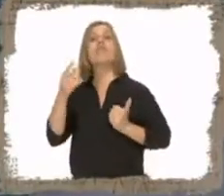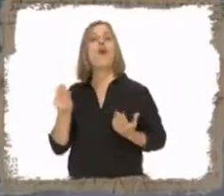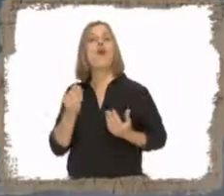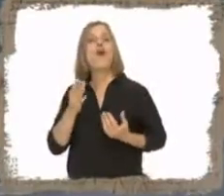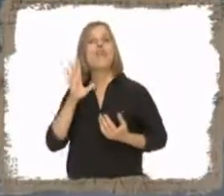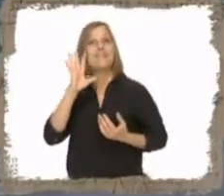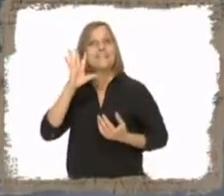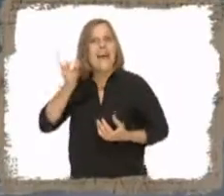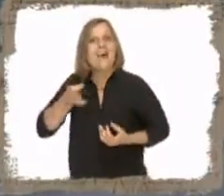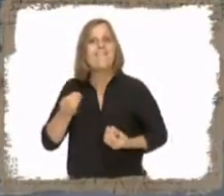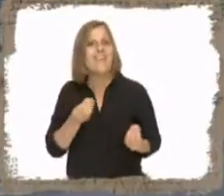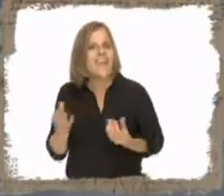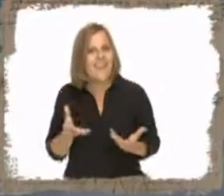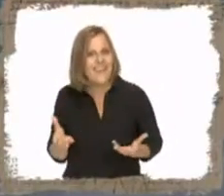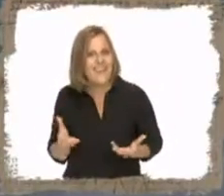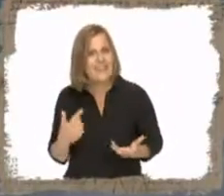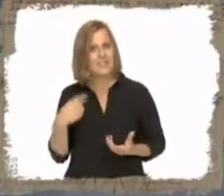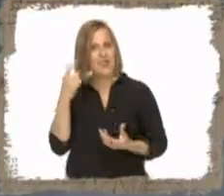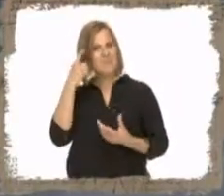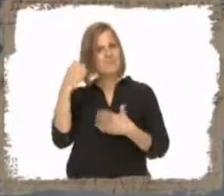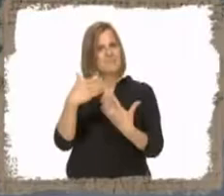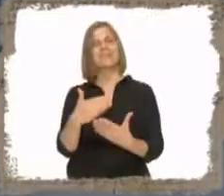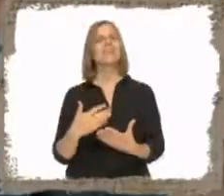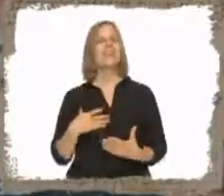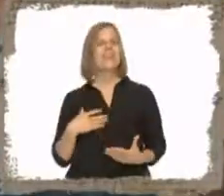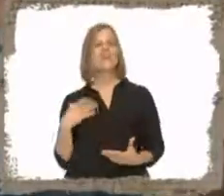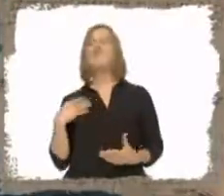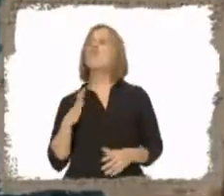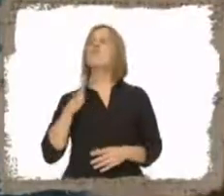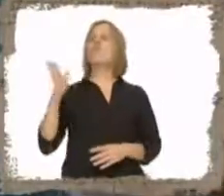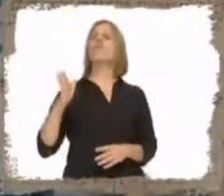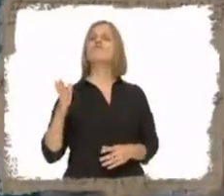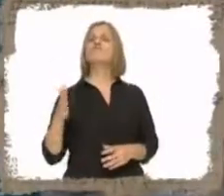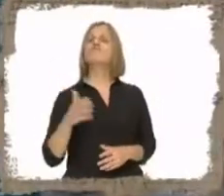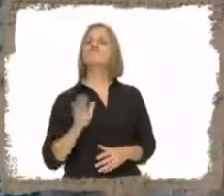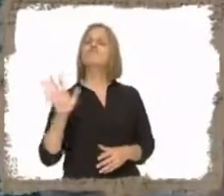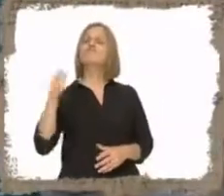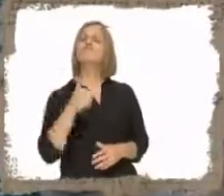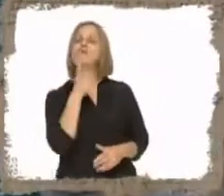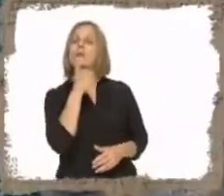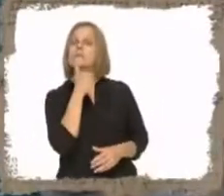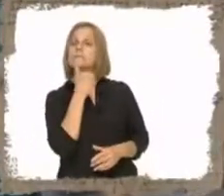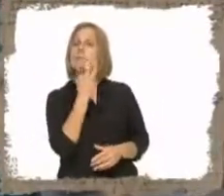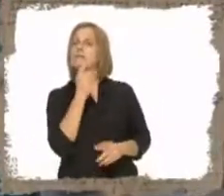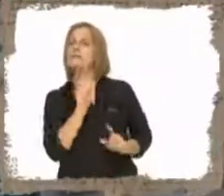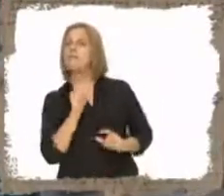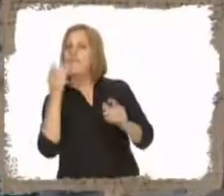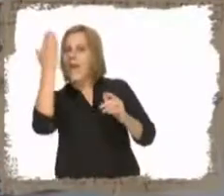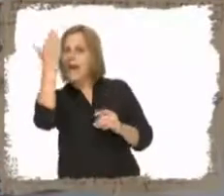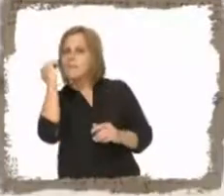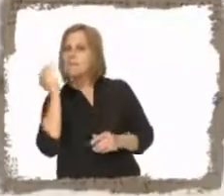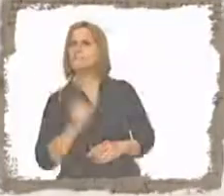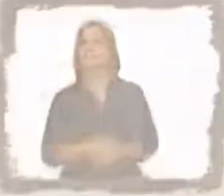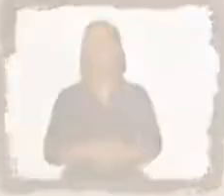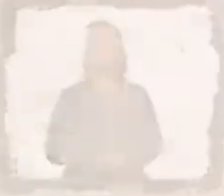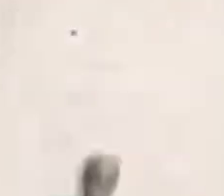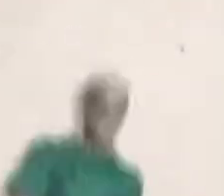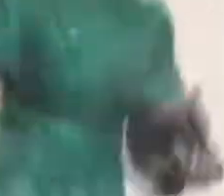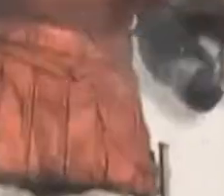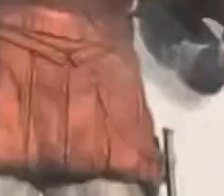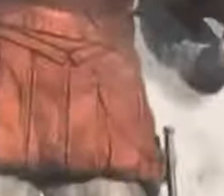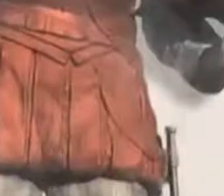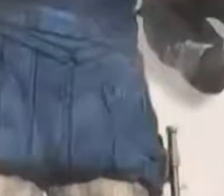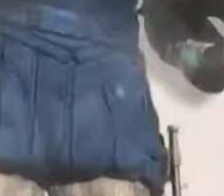¿sabías qué? A ver si aprendo algo más. Muy bien, esta es una misión para el doctor Alfredo, que no me vea Camila.